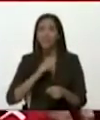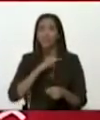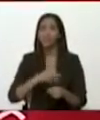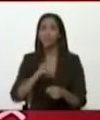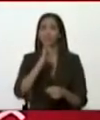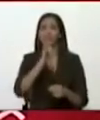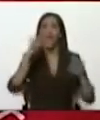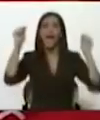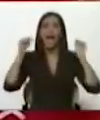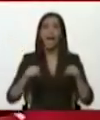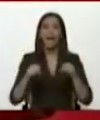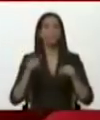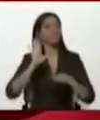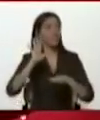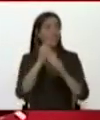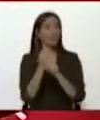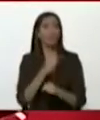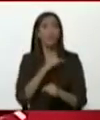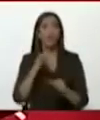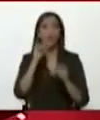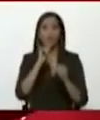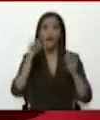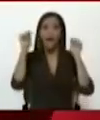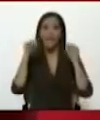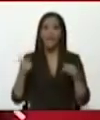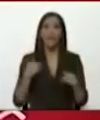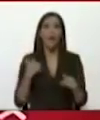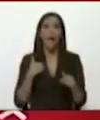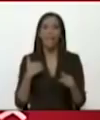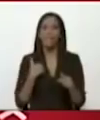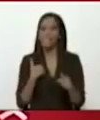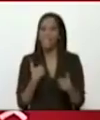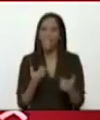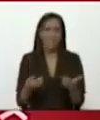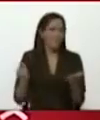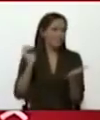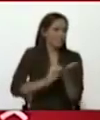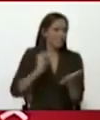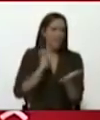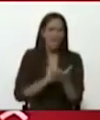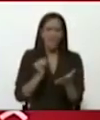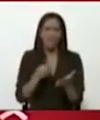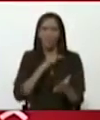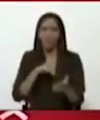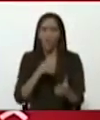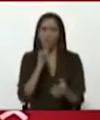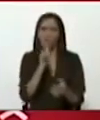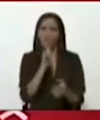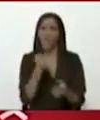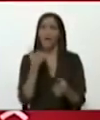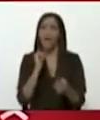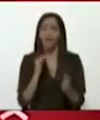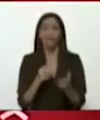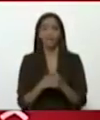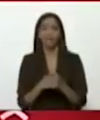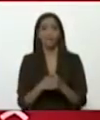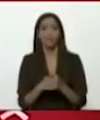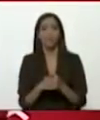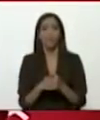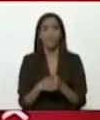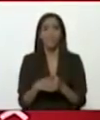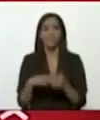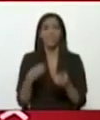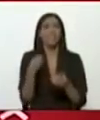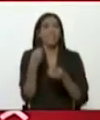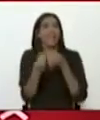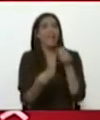acá, nosotros hemos denunciado acá en cualquier cantidad de oportunidades que existe una fuerza allá. ¿Qué hacen